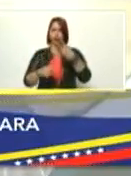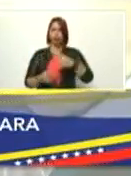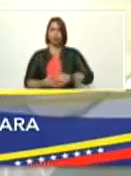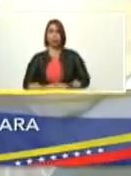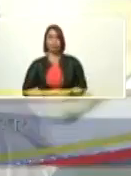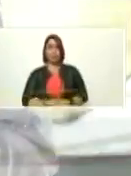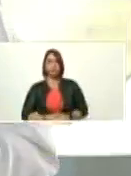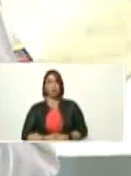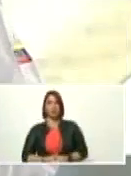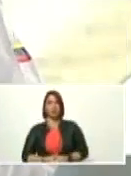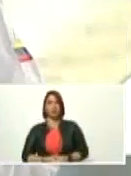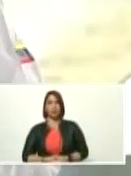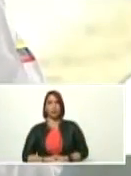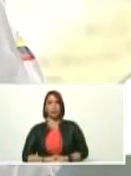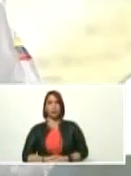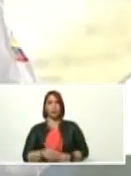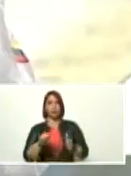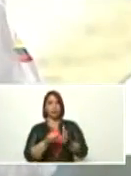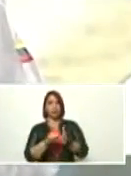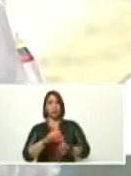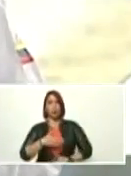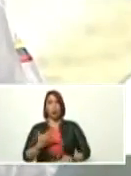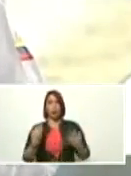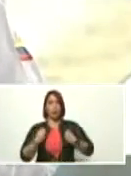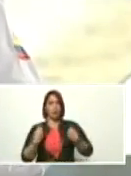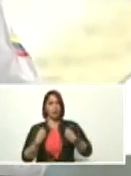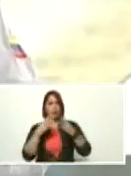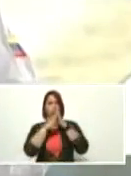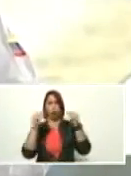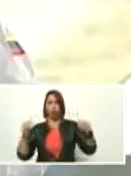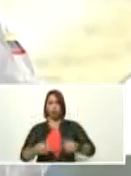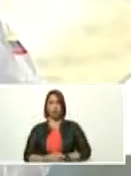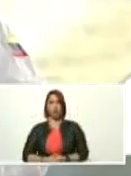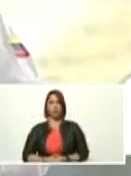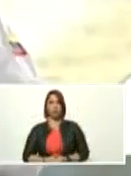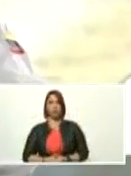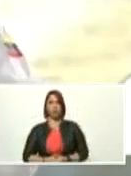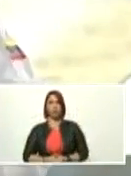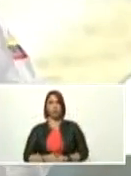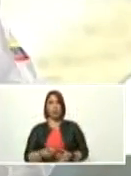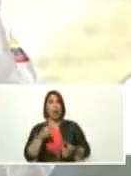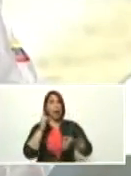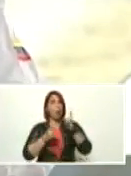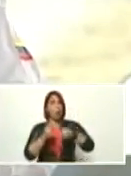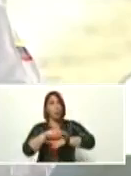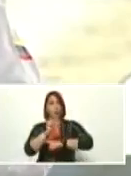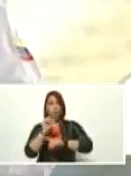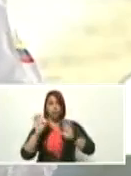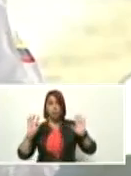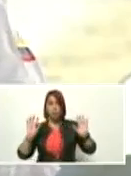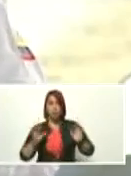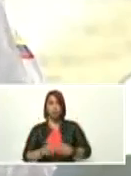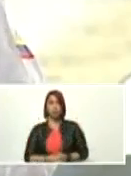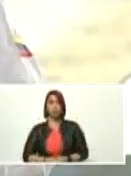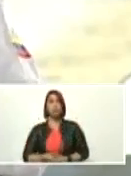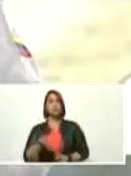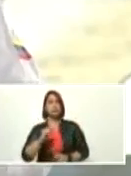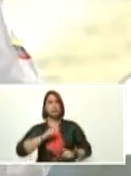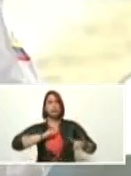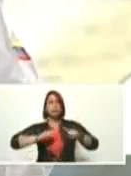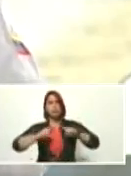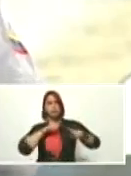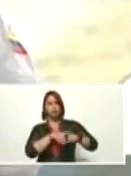donde podamos vivir todos y todas. Así que si en algún momento ha habido una